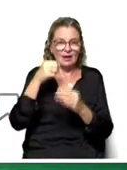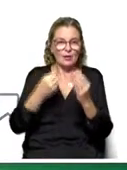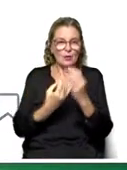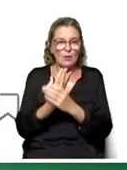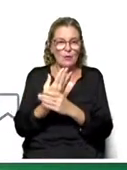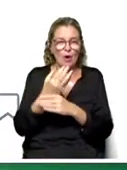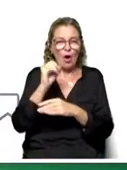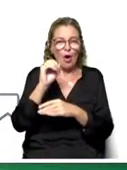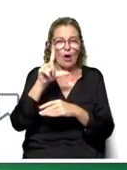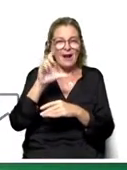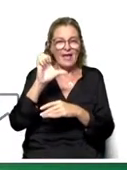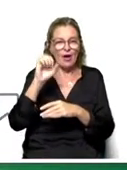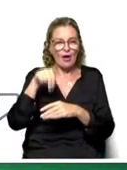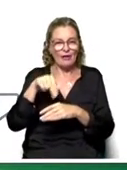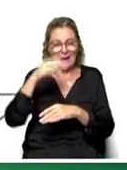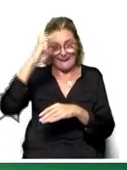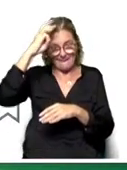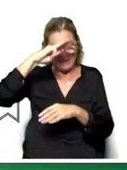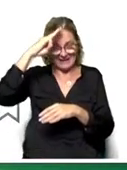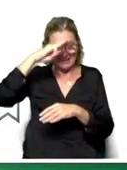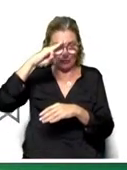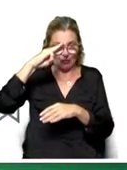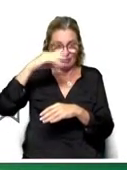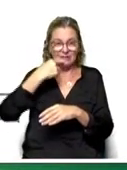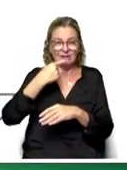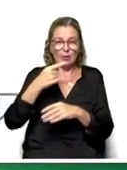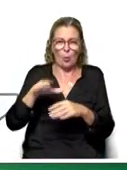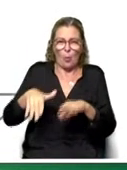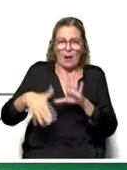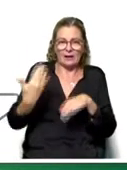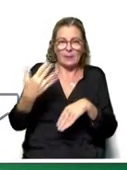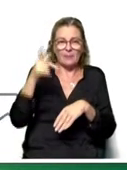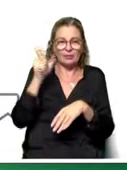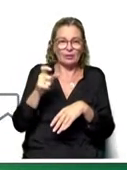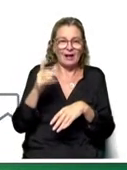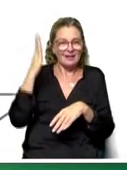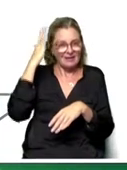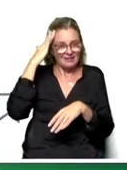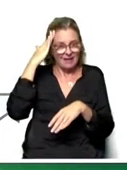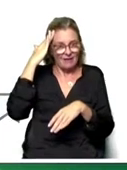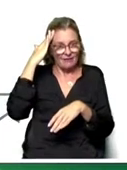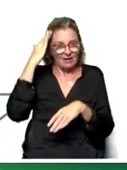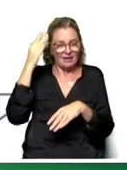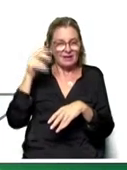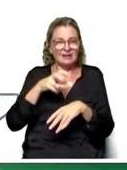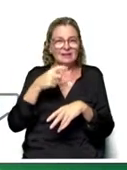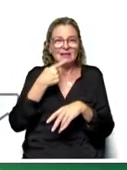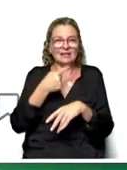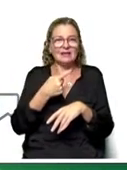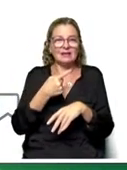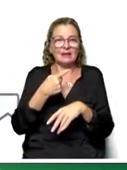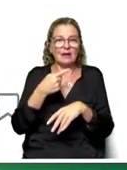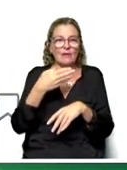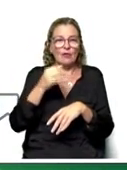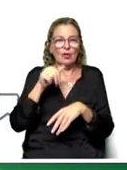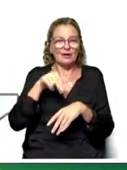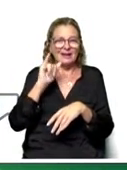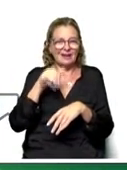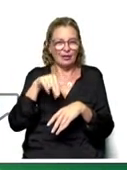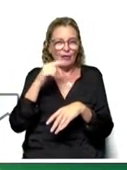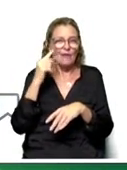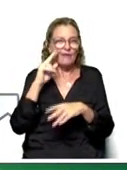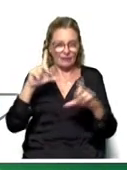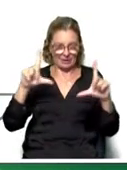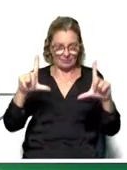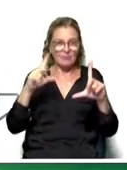en México. Estos datos son verificables por cualquier profesional que haga escucha social y rastree las cuentas, decía Bonino, ahí lo ven en pantalla.